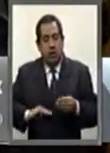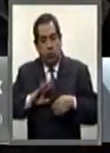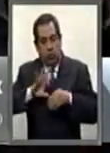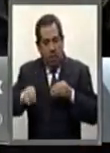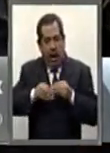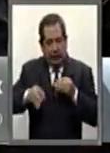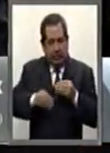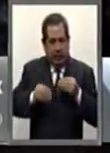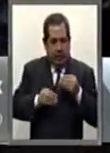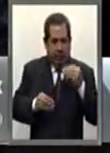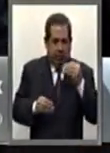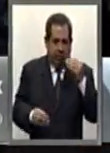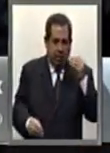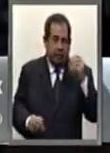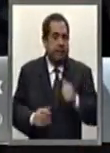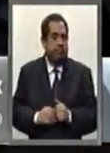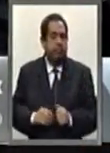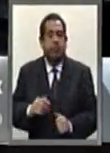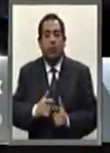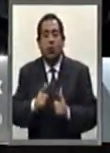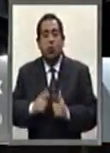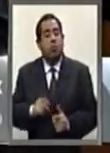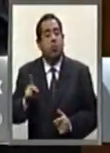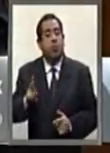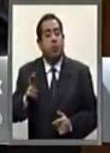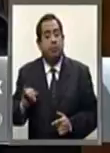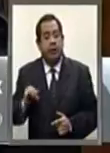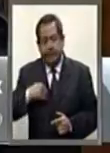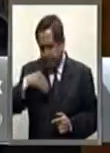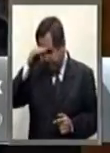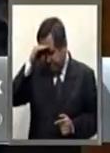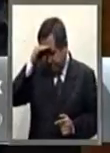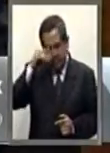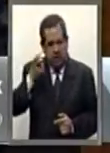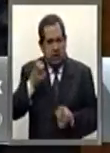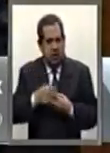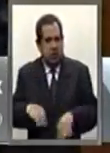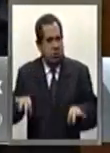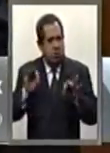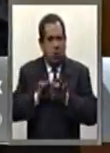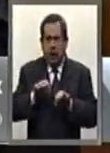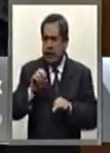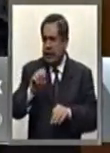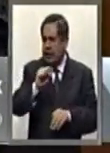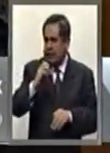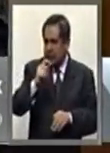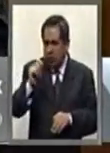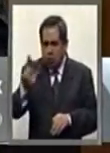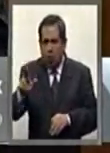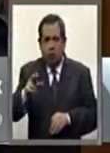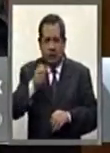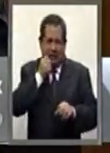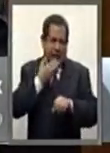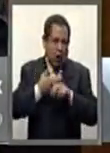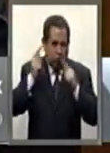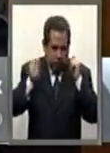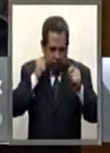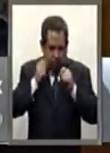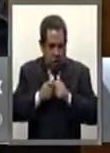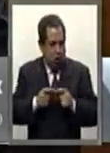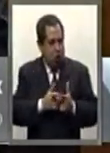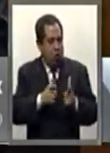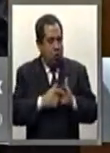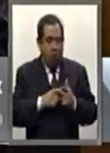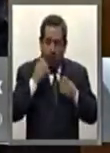En el Grupo Parlamentario del PRI, consideramos de vital importancia que la Secretaría de Turismo y el Comité de Evaluación de